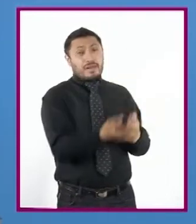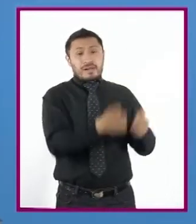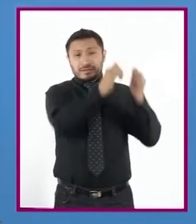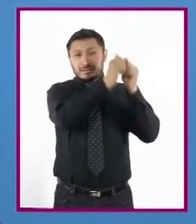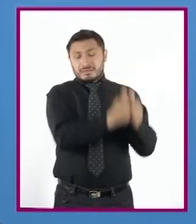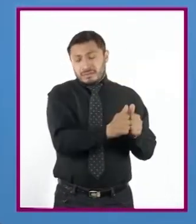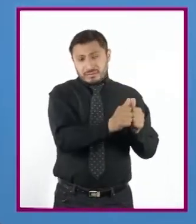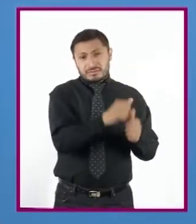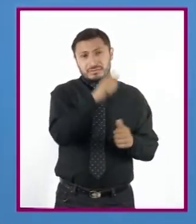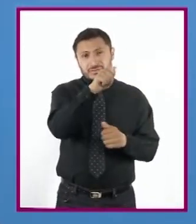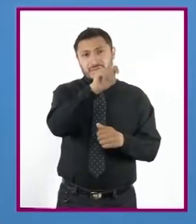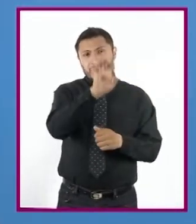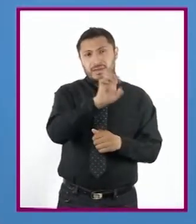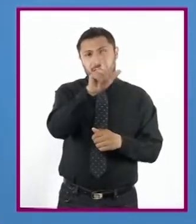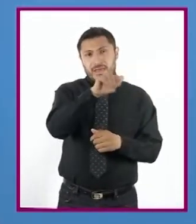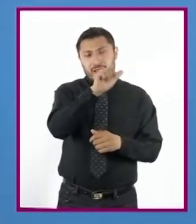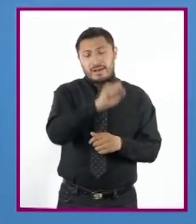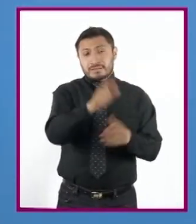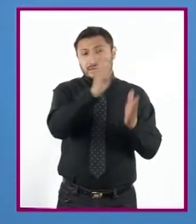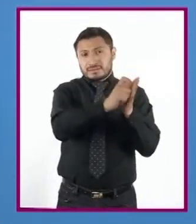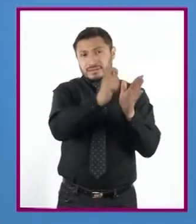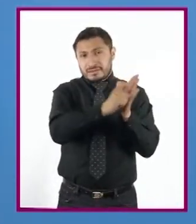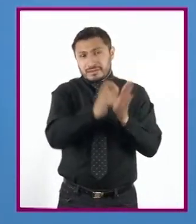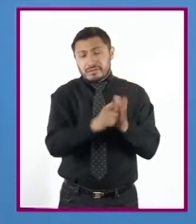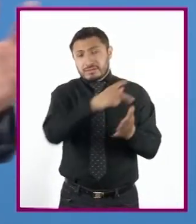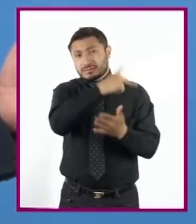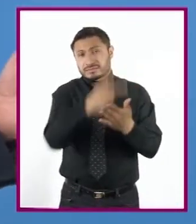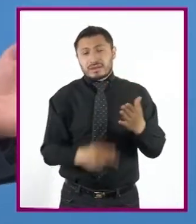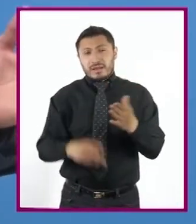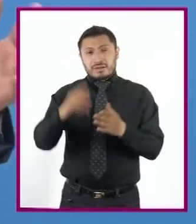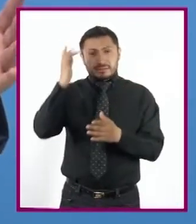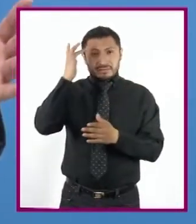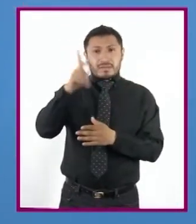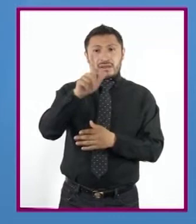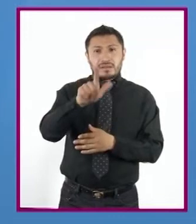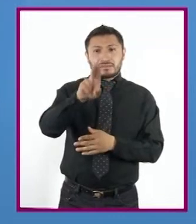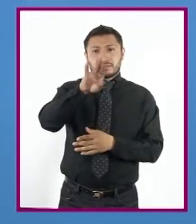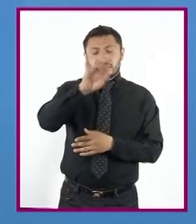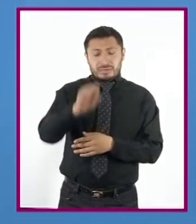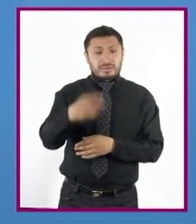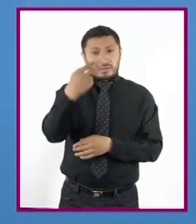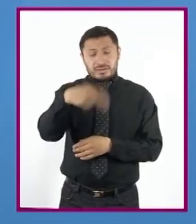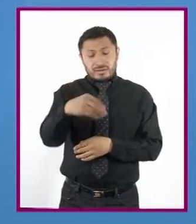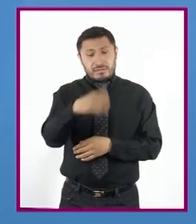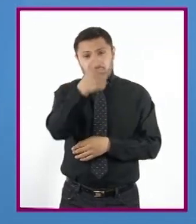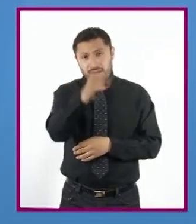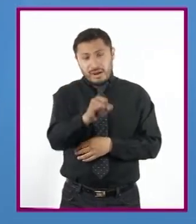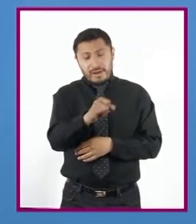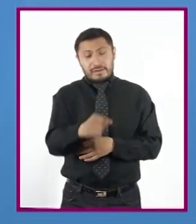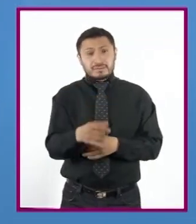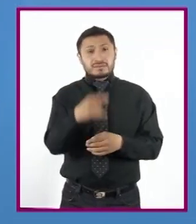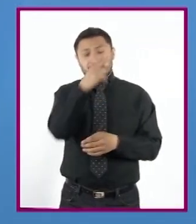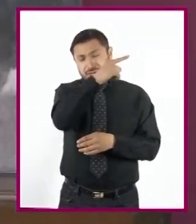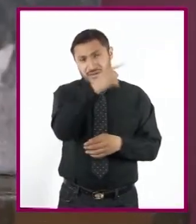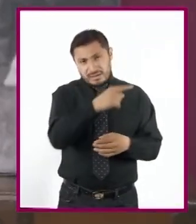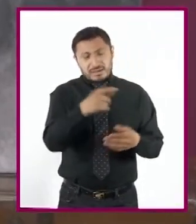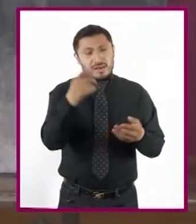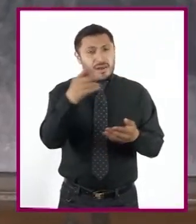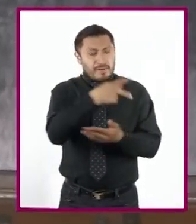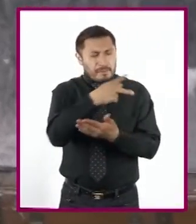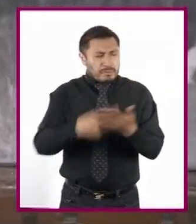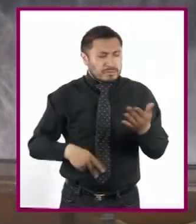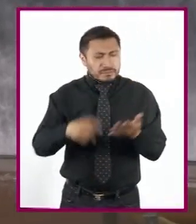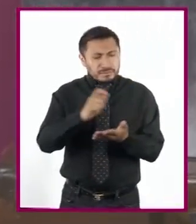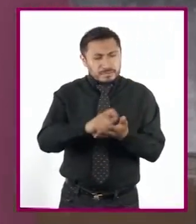Antonio, Texas, donde redactó el Plan de San Luis, nombrado así por el Estado mexicano en el que lo planeó.